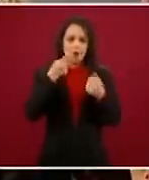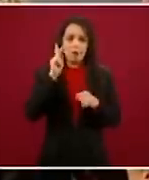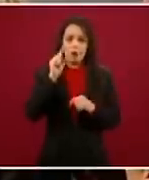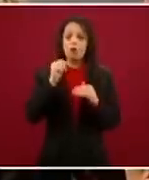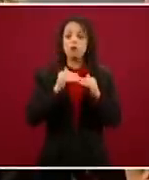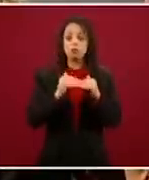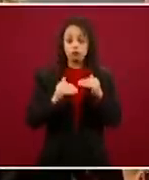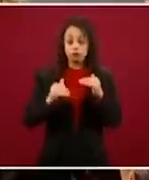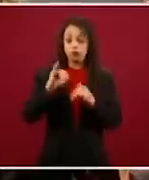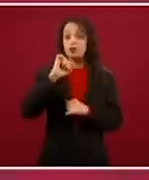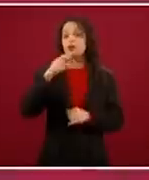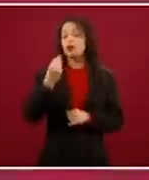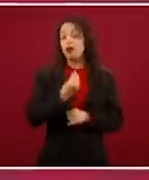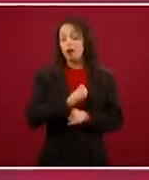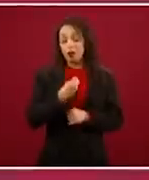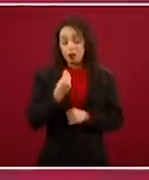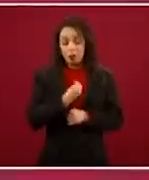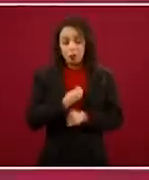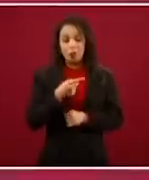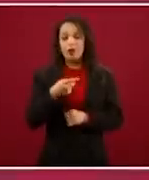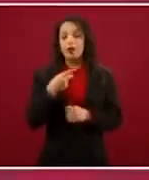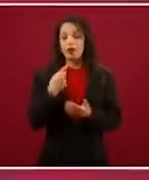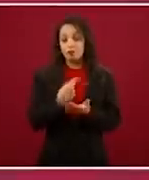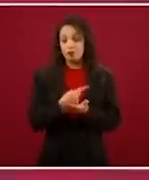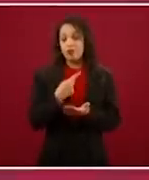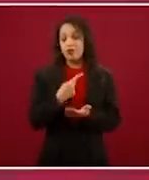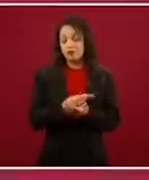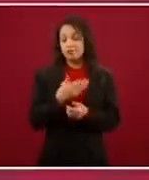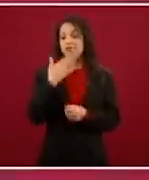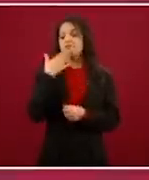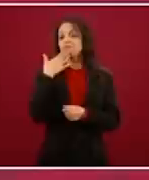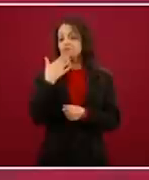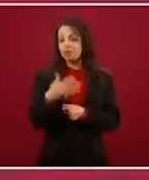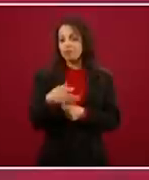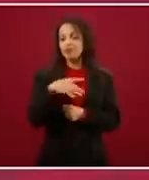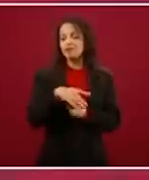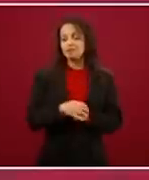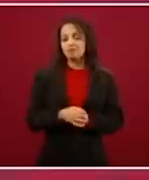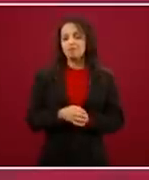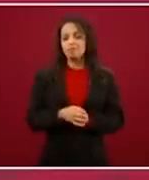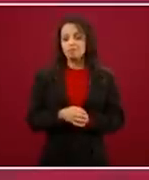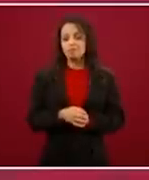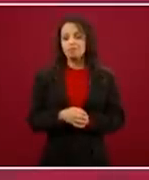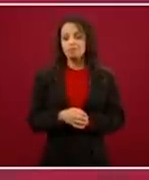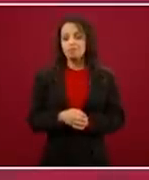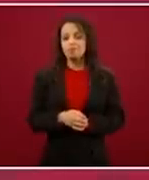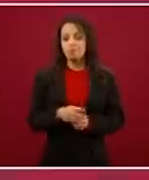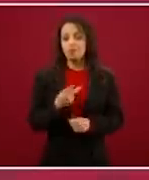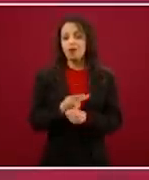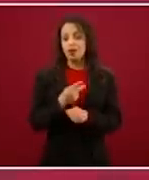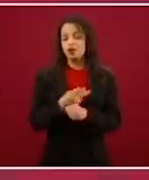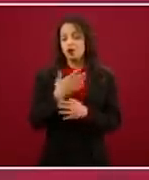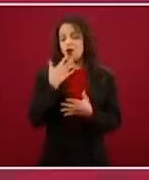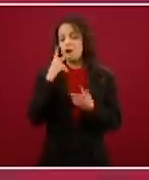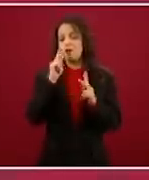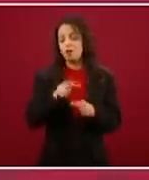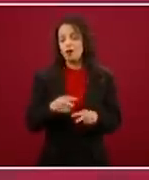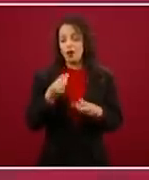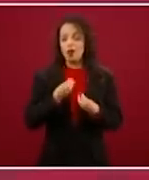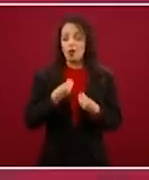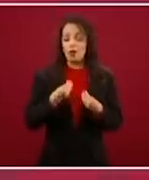Resistió el peso, aguantó o ha aguantado, para no ser tan